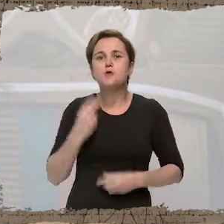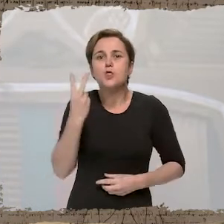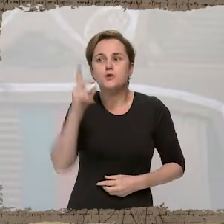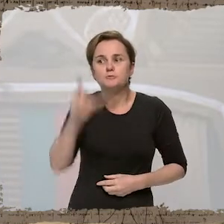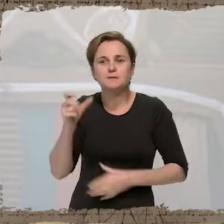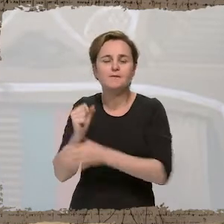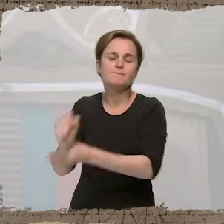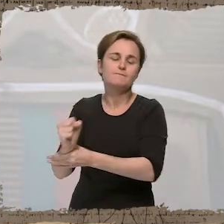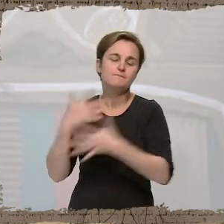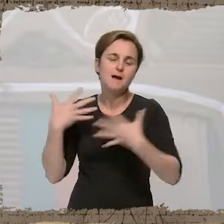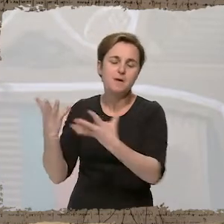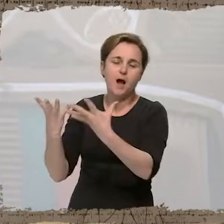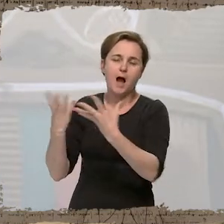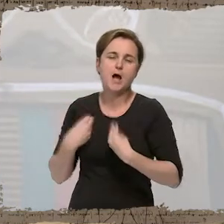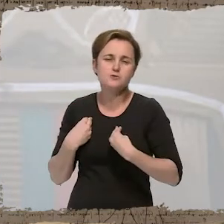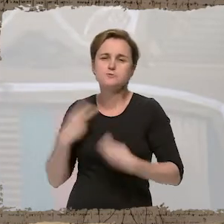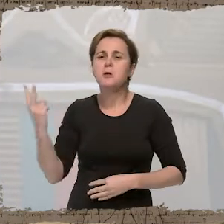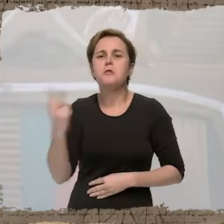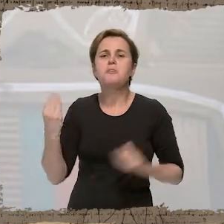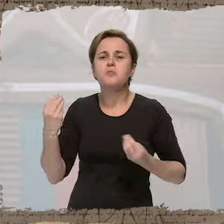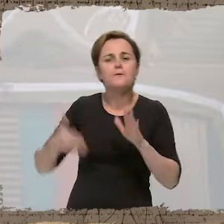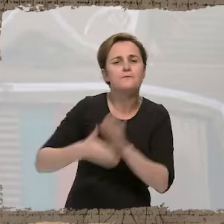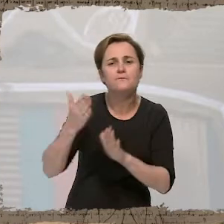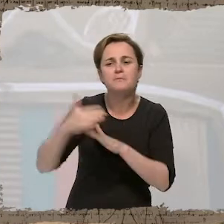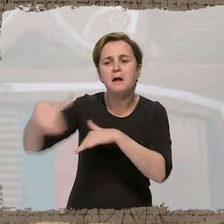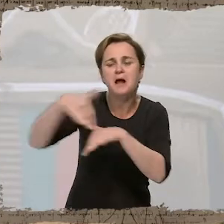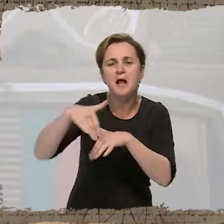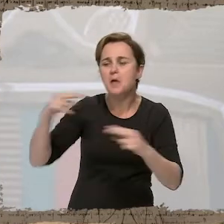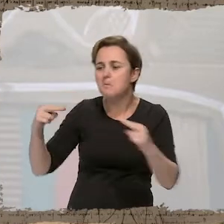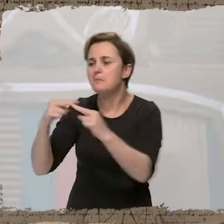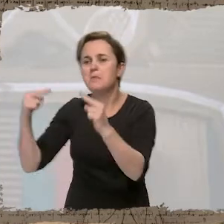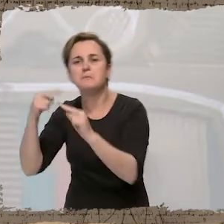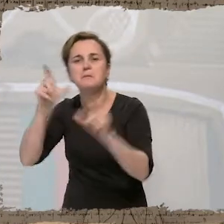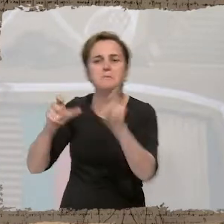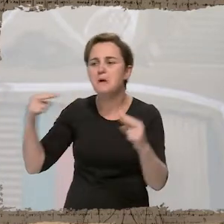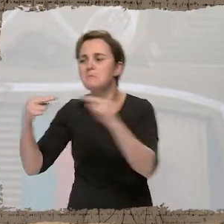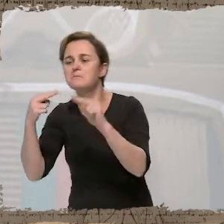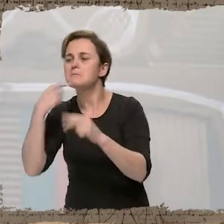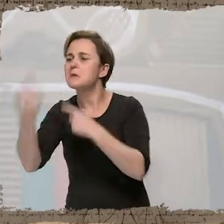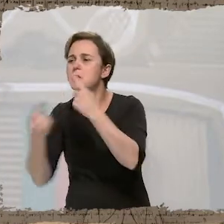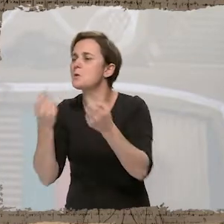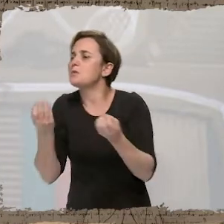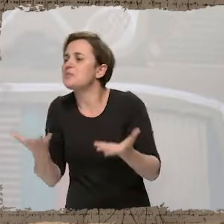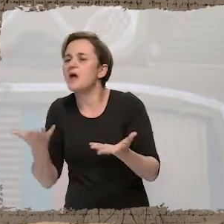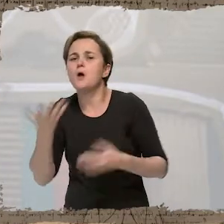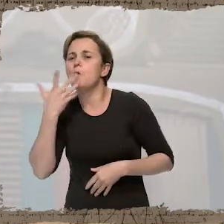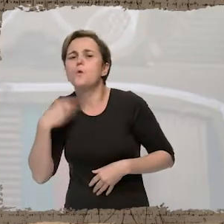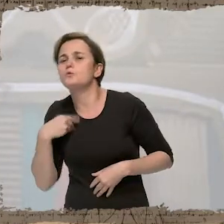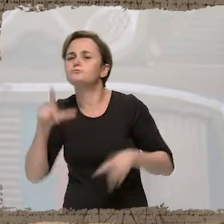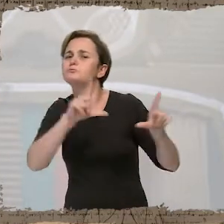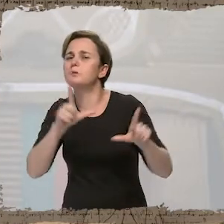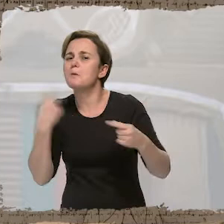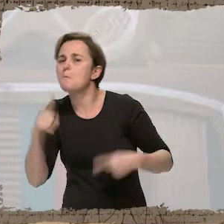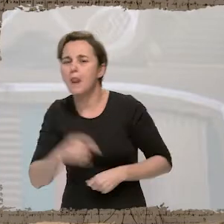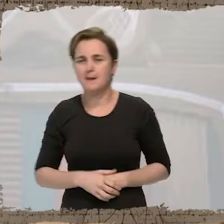la ayuda de dos reporteros fantásticos que van a entrevistar a peatones que encuentran en la calle para preguntarle cuáles